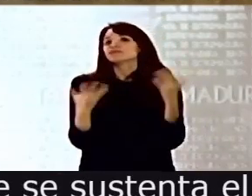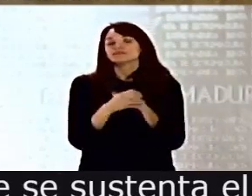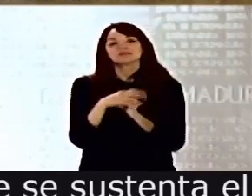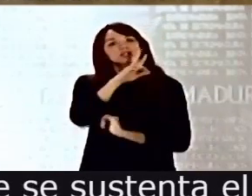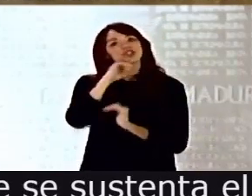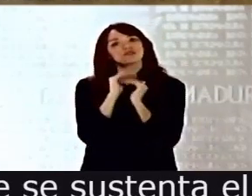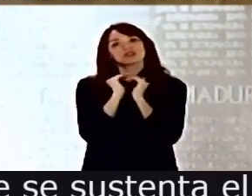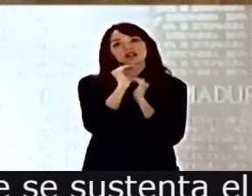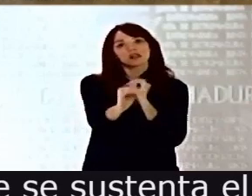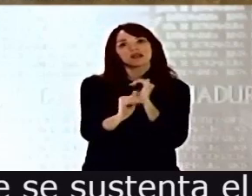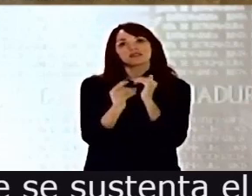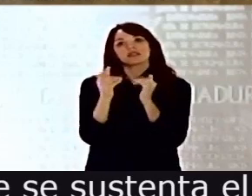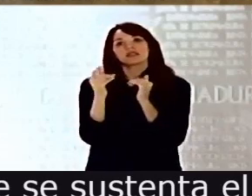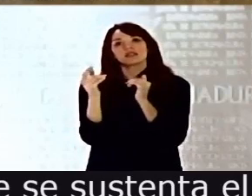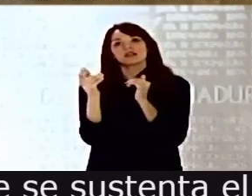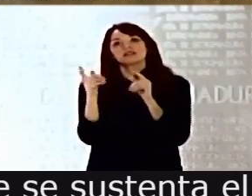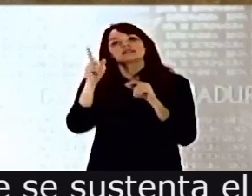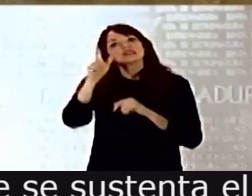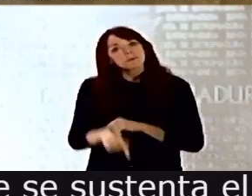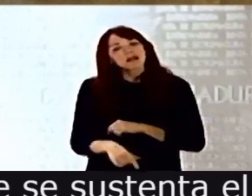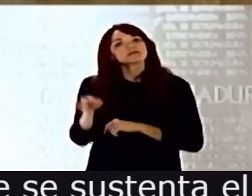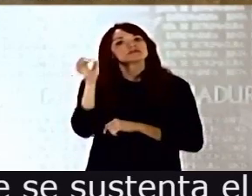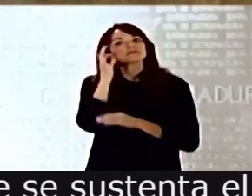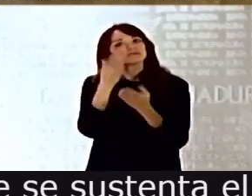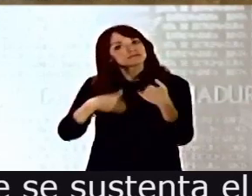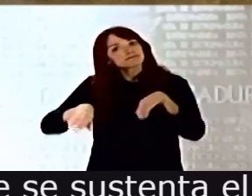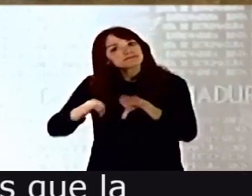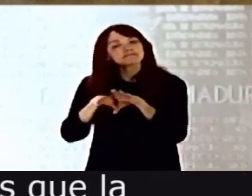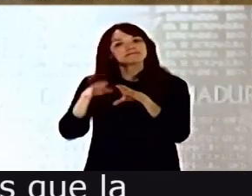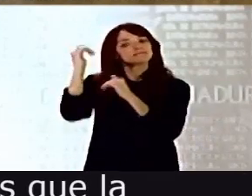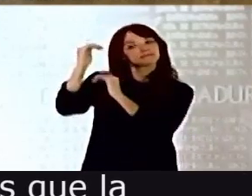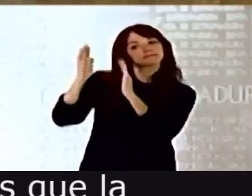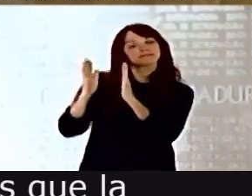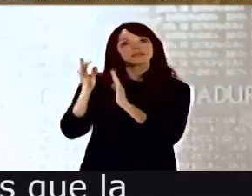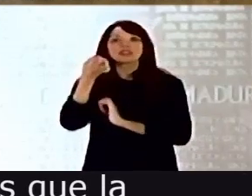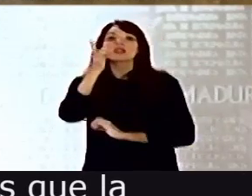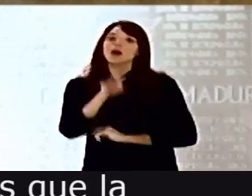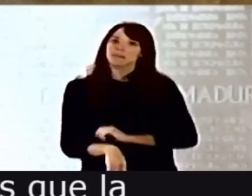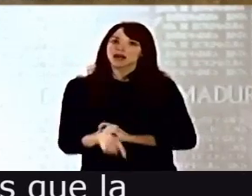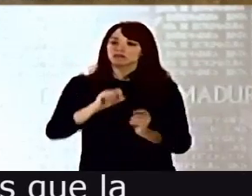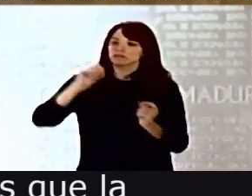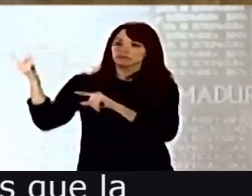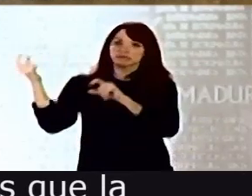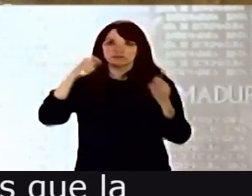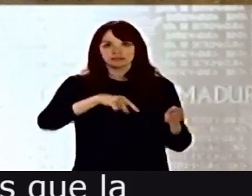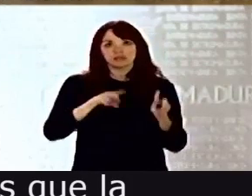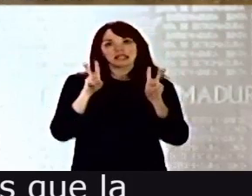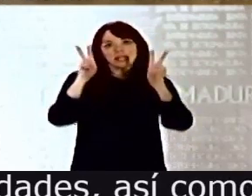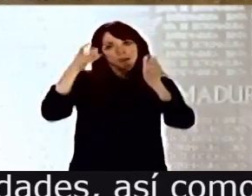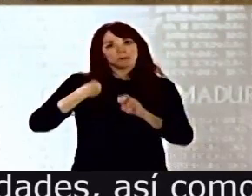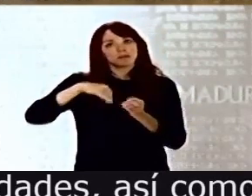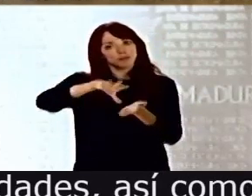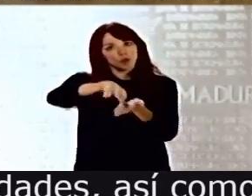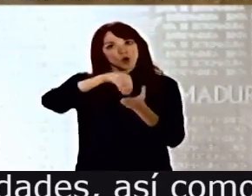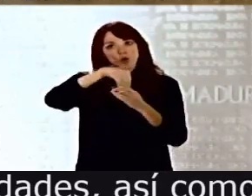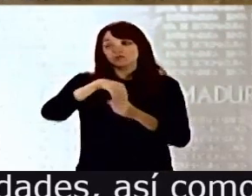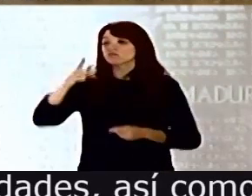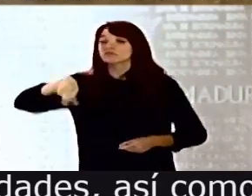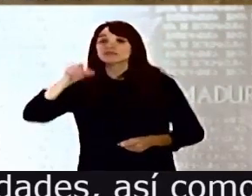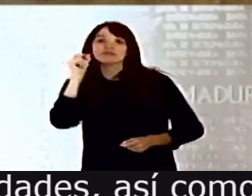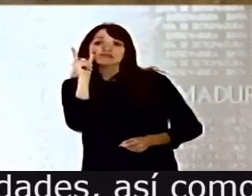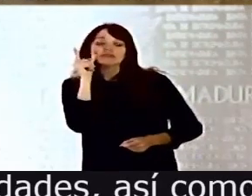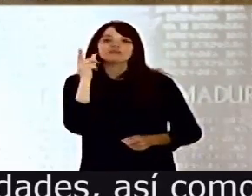sostenibilidad, los feminismos y atención a las desigualdades, así como los movimientos humanos y las migraciones. Se lo han oído muchas